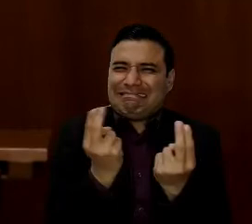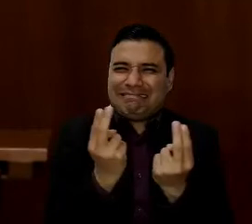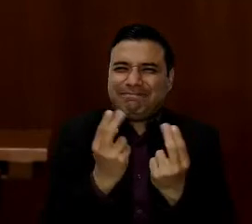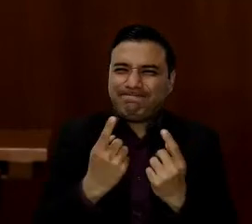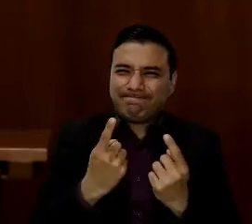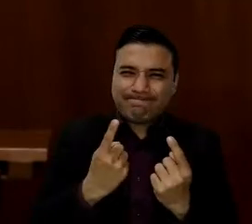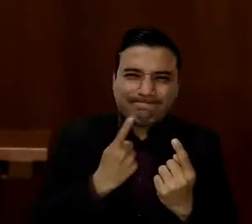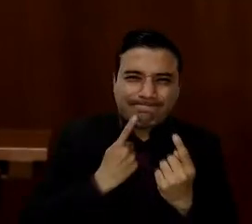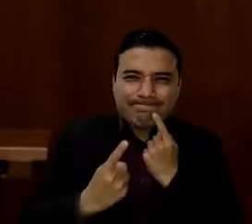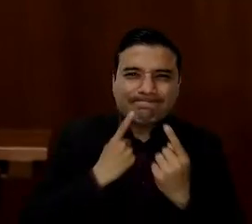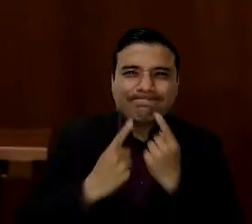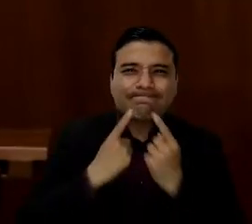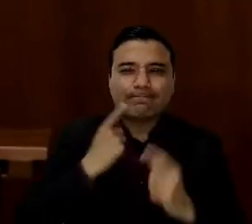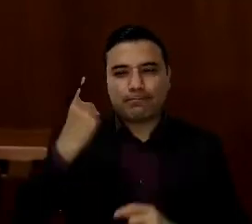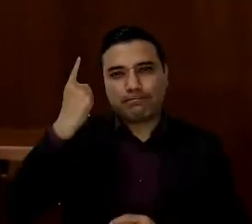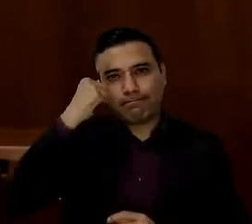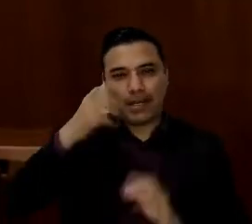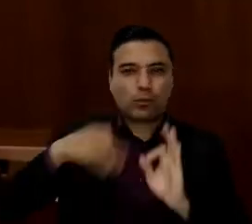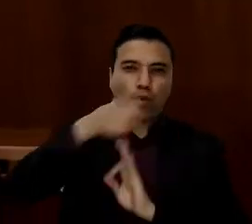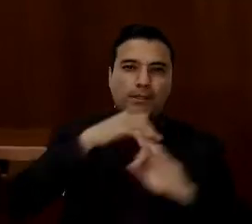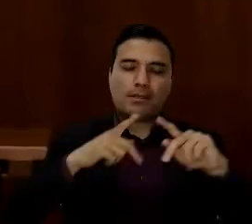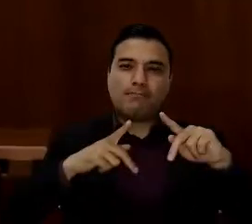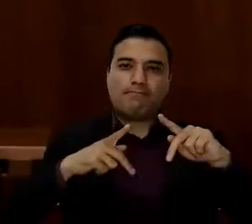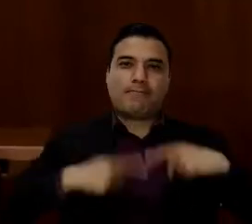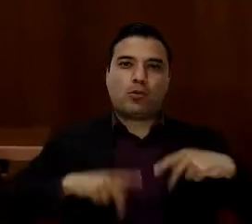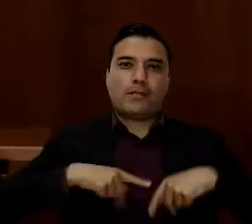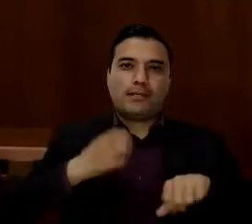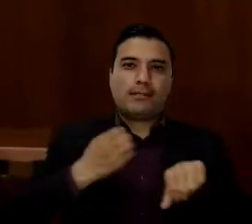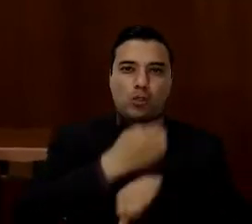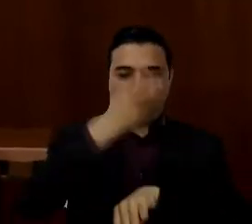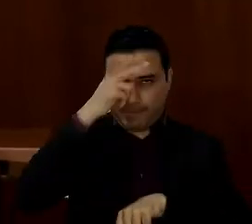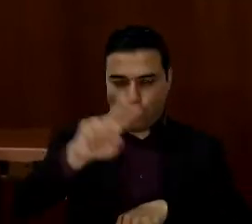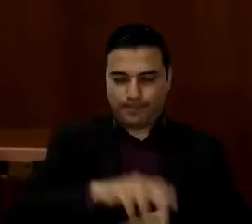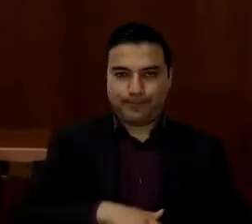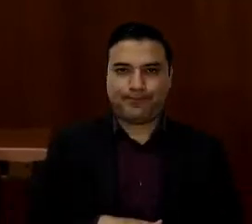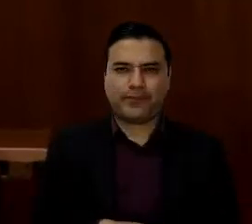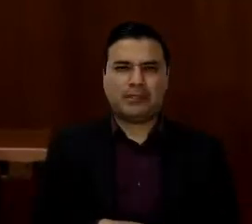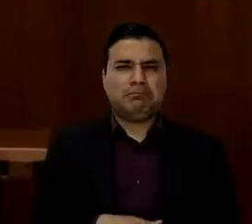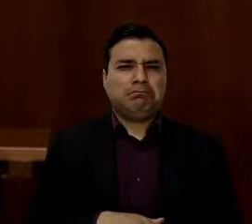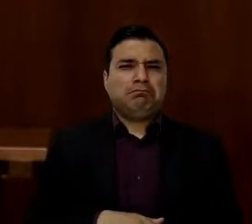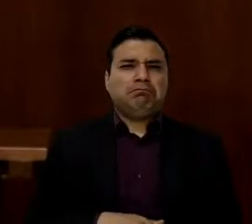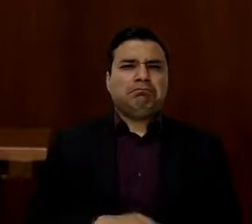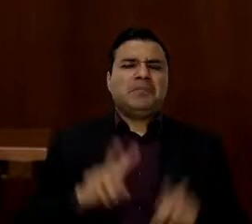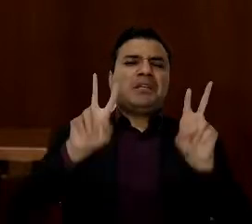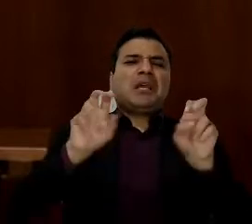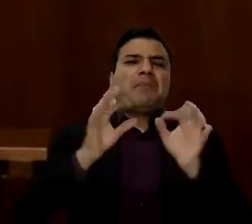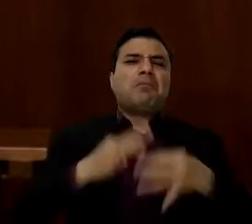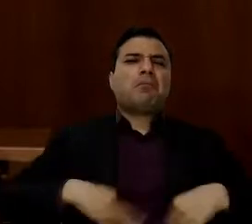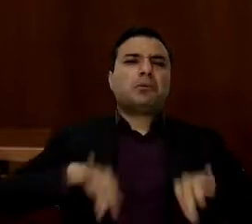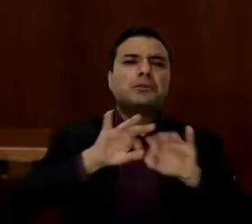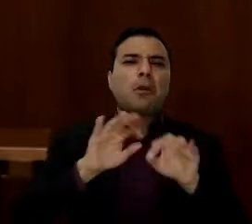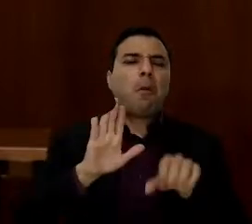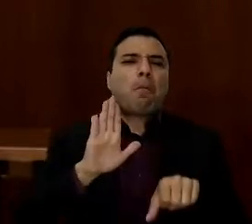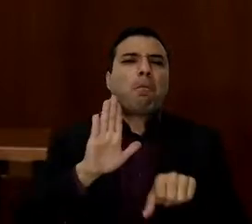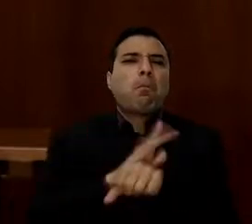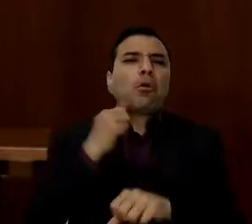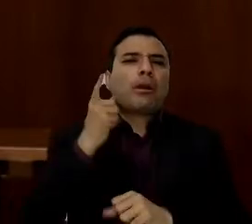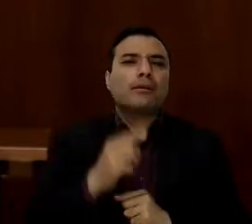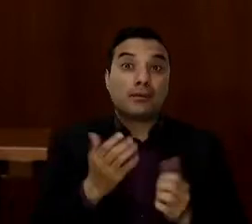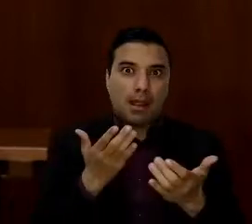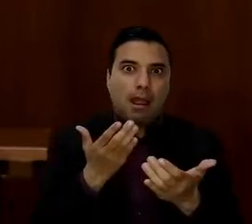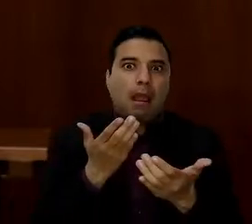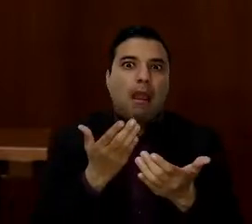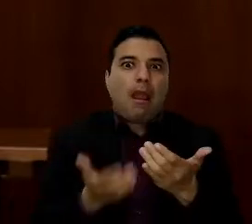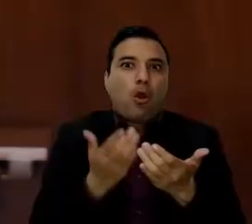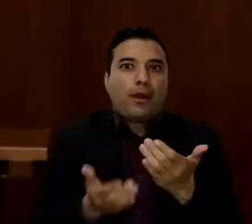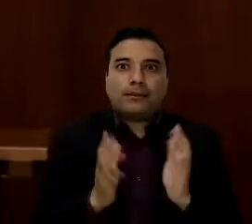importante para todos los mexiquenses debido a la coyuntura electoral